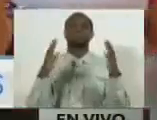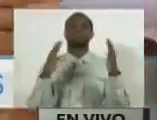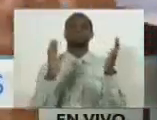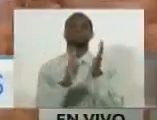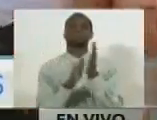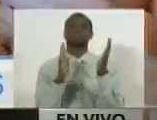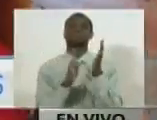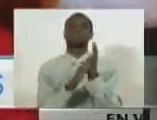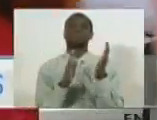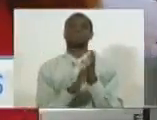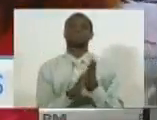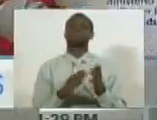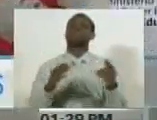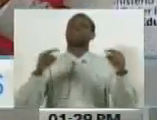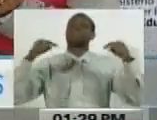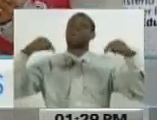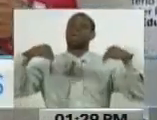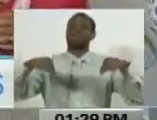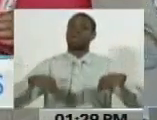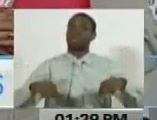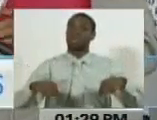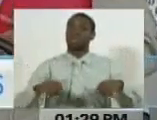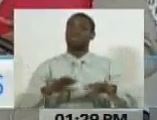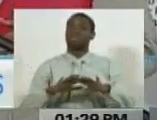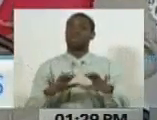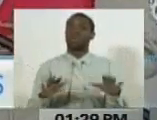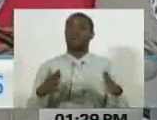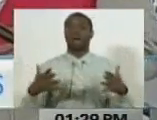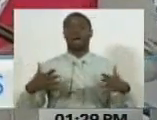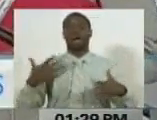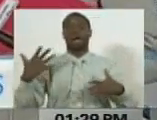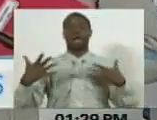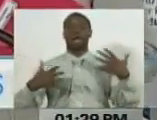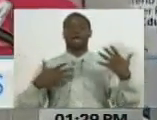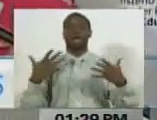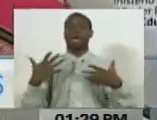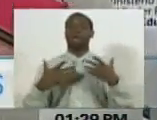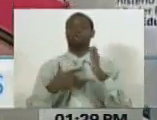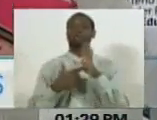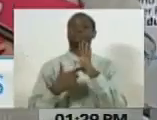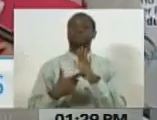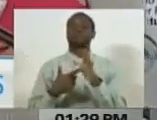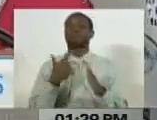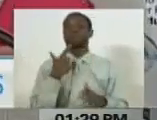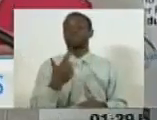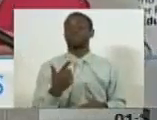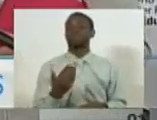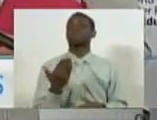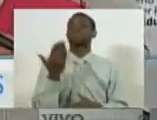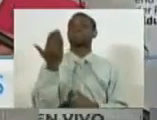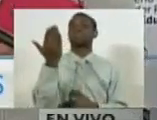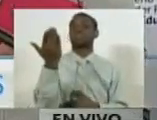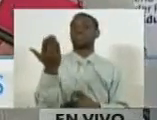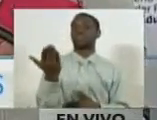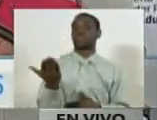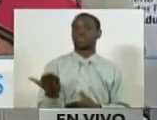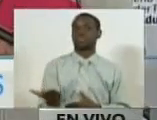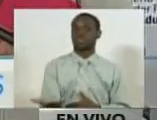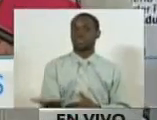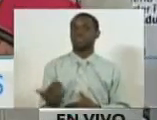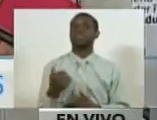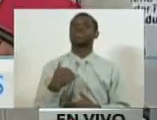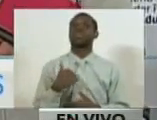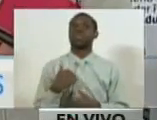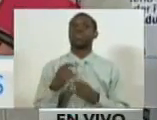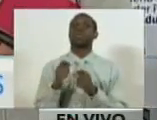Bueno, aquí me da gran alegría a través de ti poder entregar,